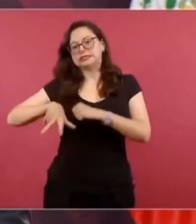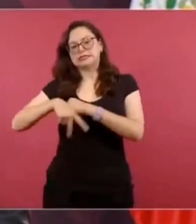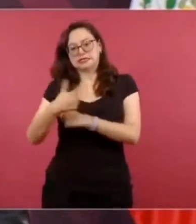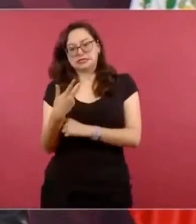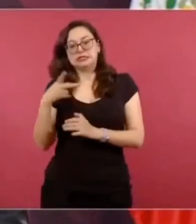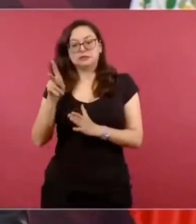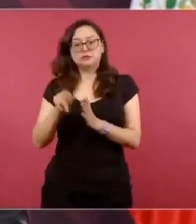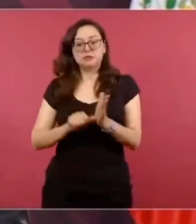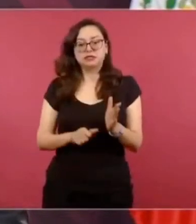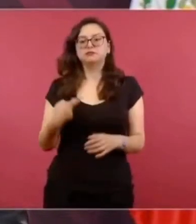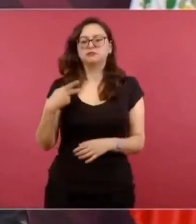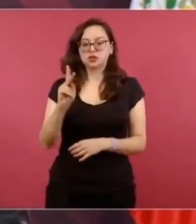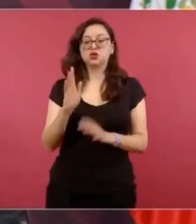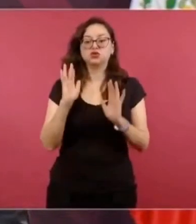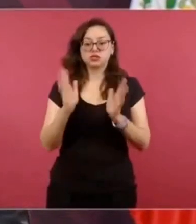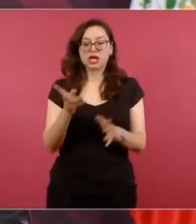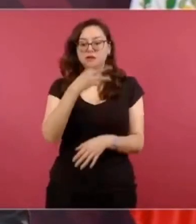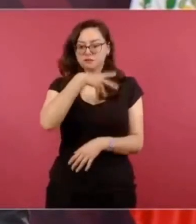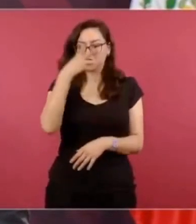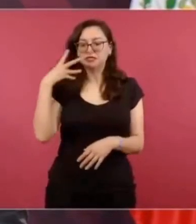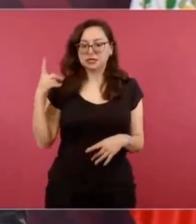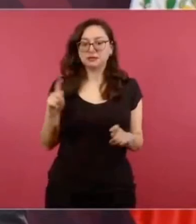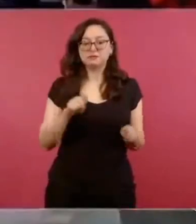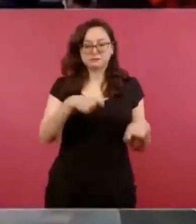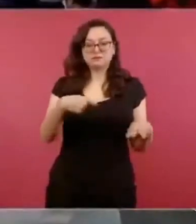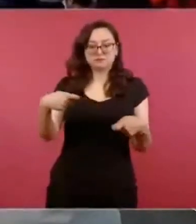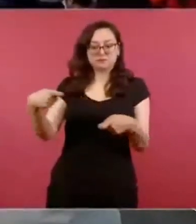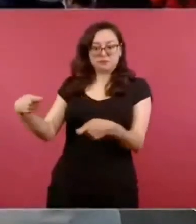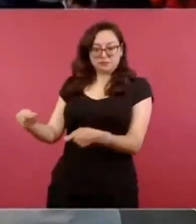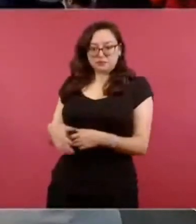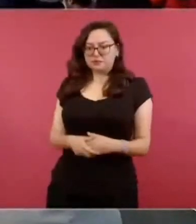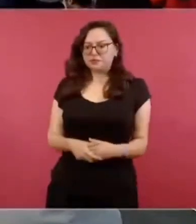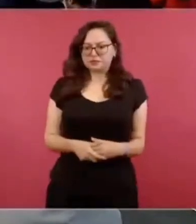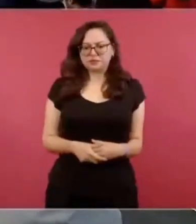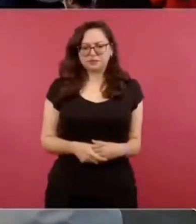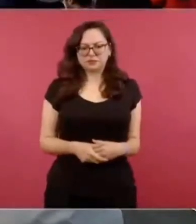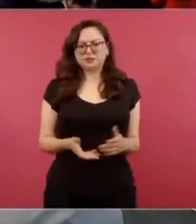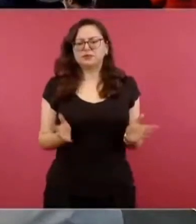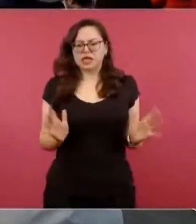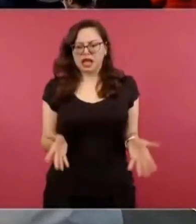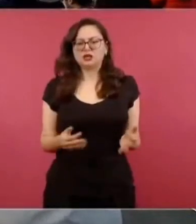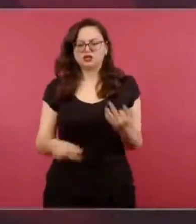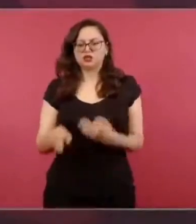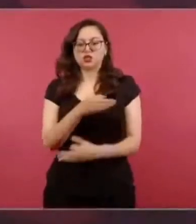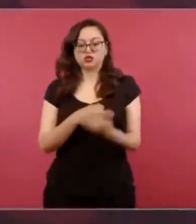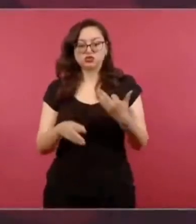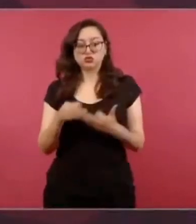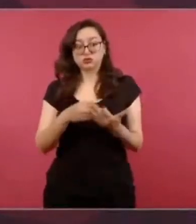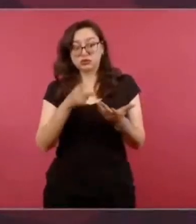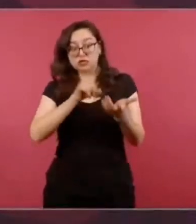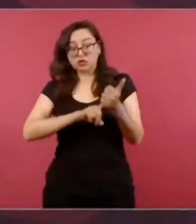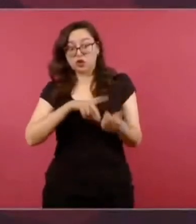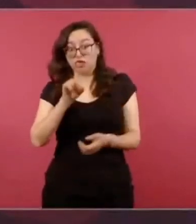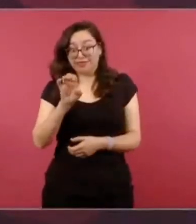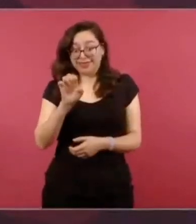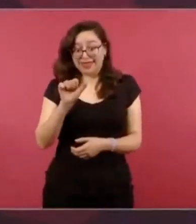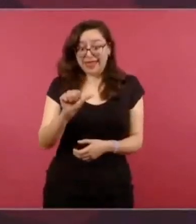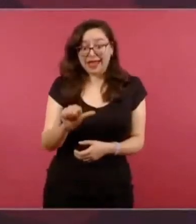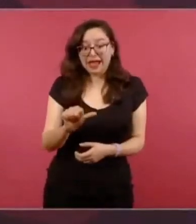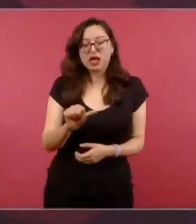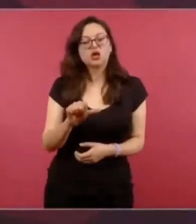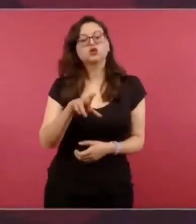sus visas. ¿A los 13? Sí, a todos, pero que no todos eran de la DEA. Habían